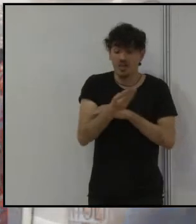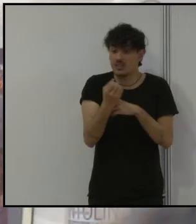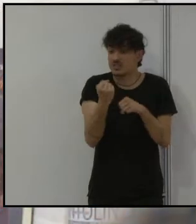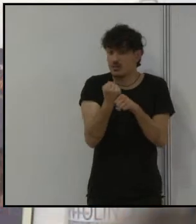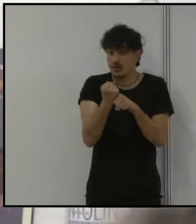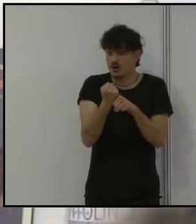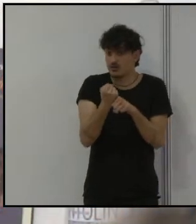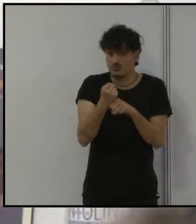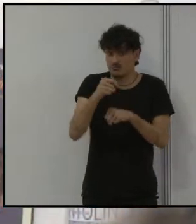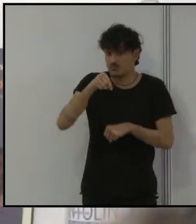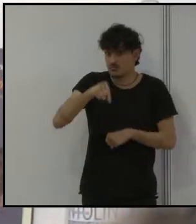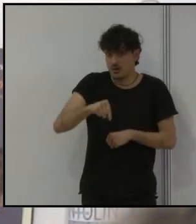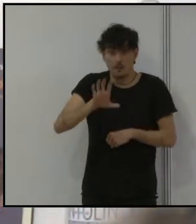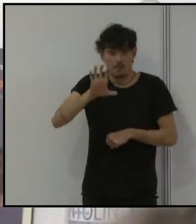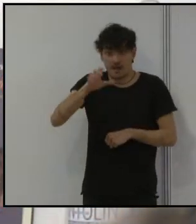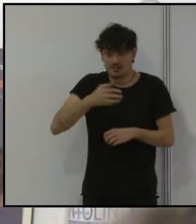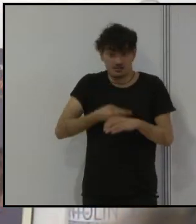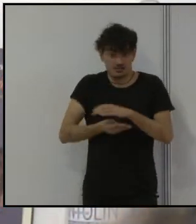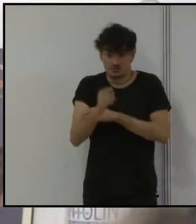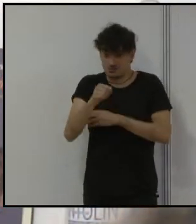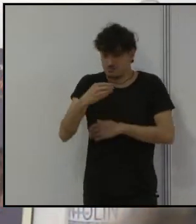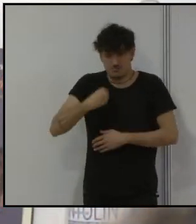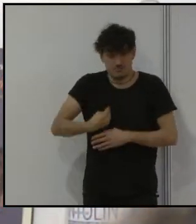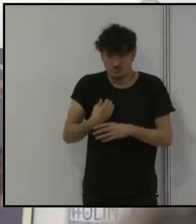de trabajar en el país donde he nacido,